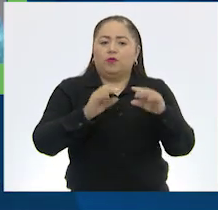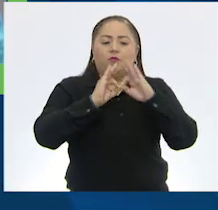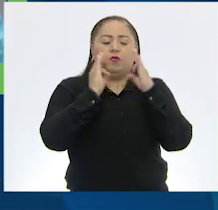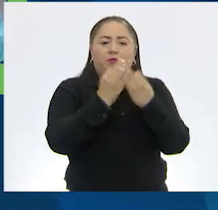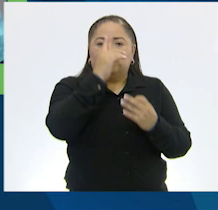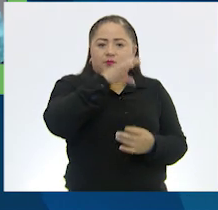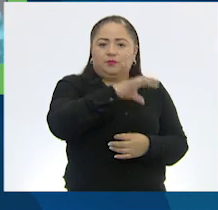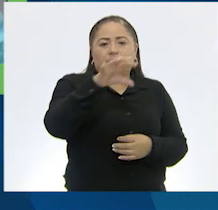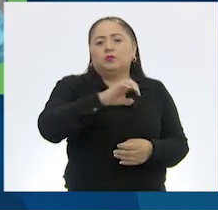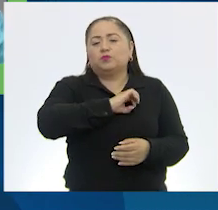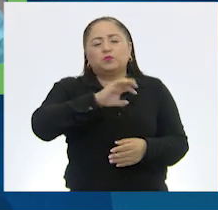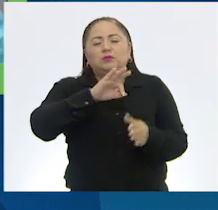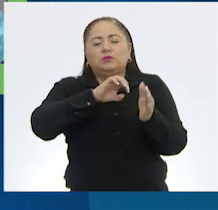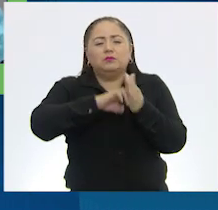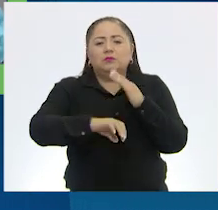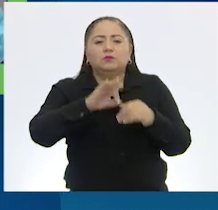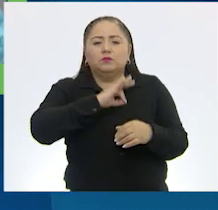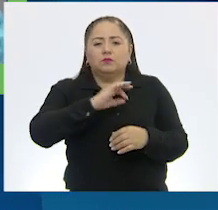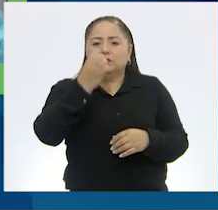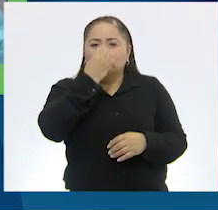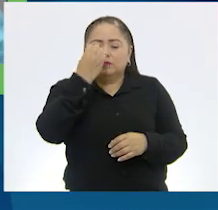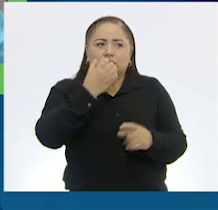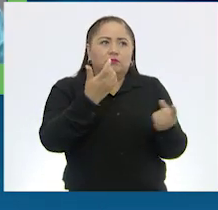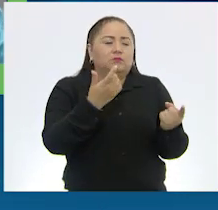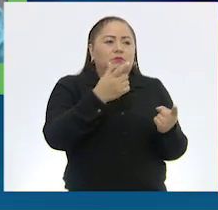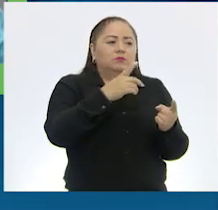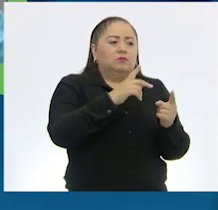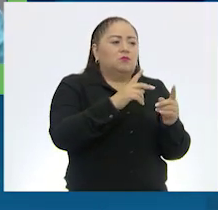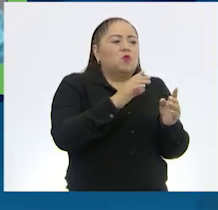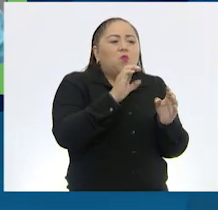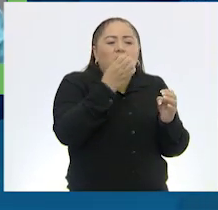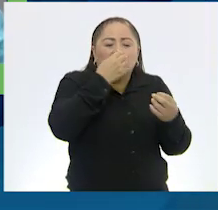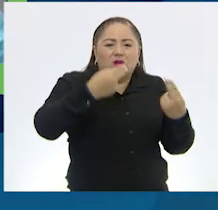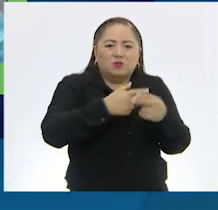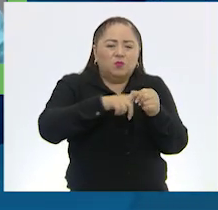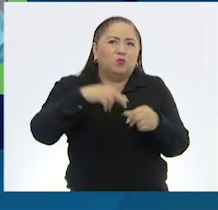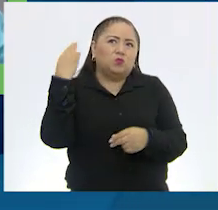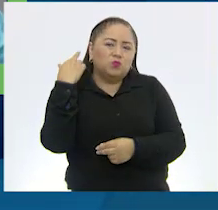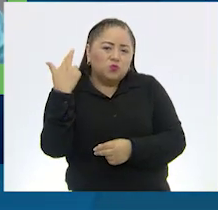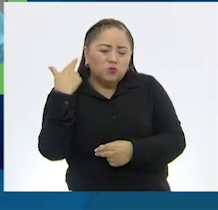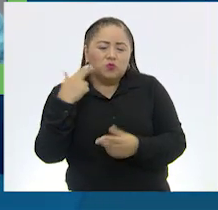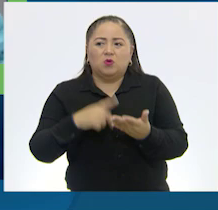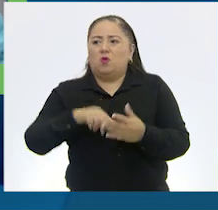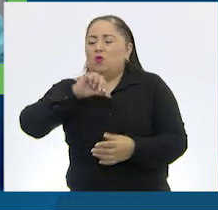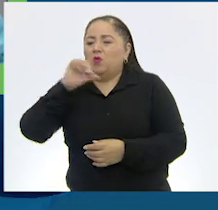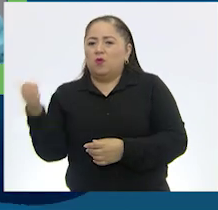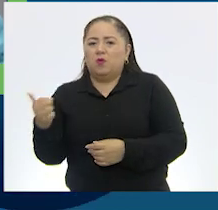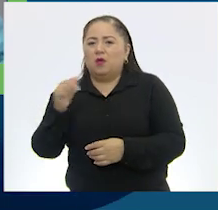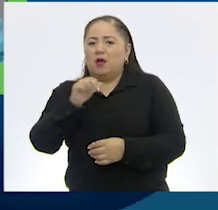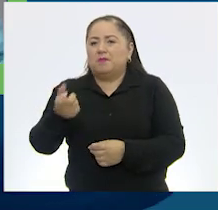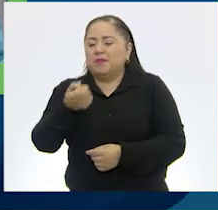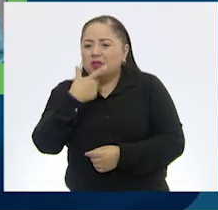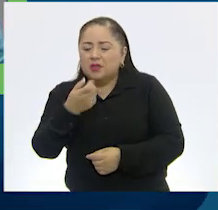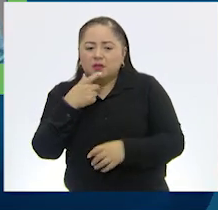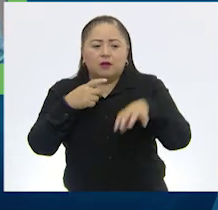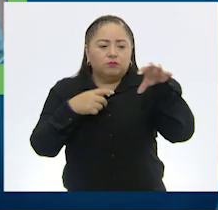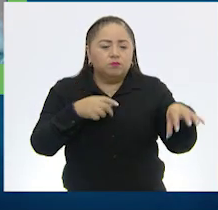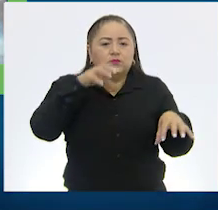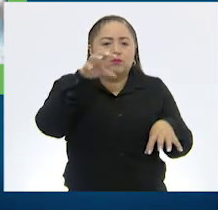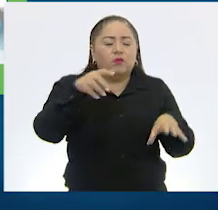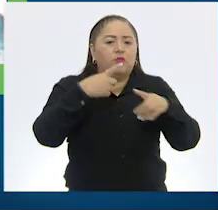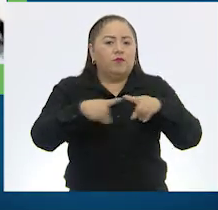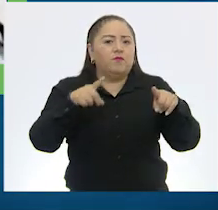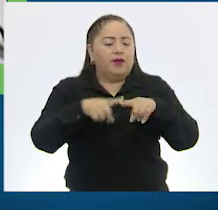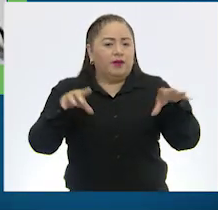formaciones. Puede ser la Escuela Nacional de Jurisprudencia, Escuela Nacional de Música, Escuela Nacional de Medicina, etcétera,